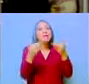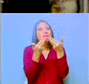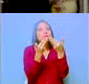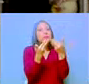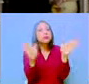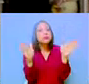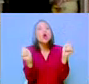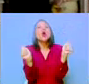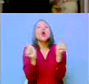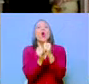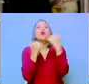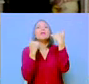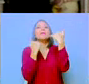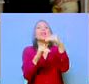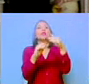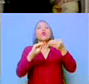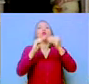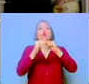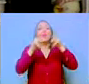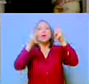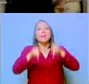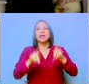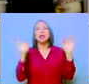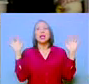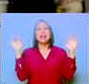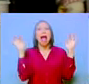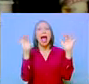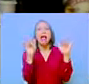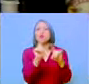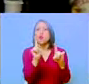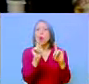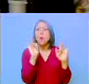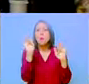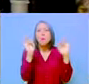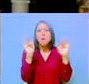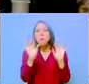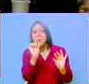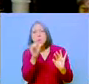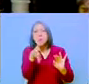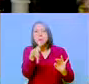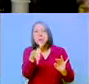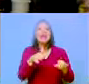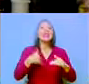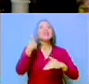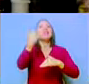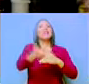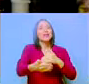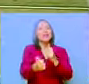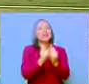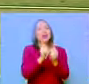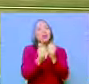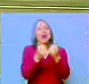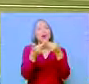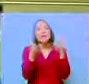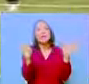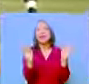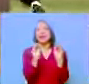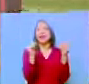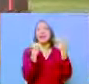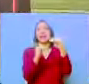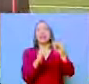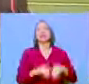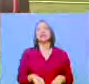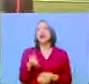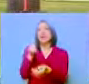limitación de capacidad del estadio y luego ahora sí por nuevo abierto sin limitaciones según el médico